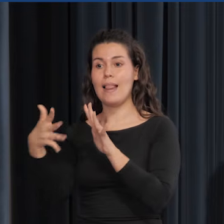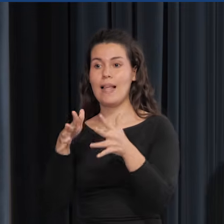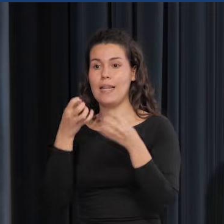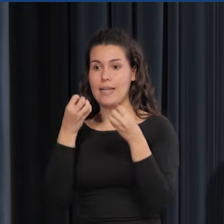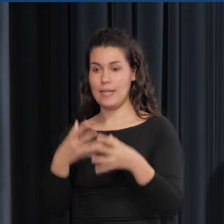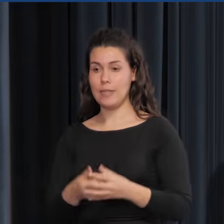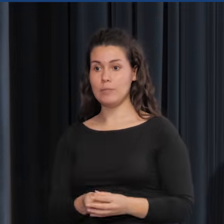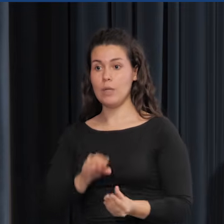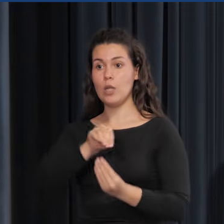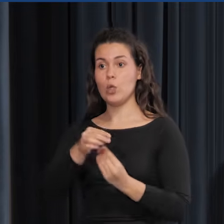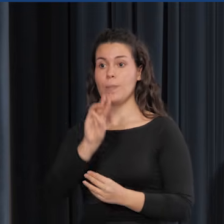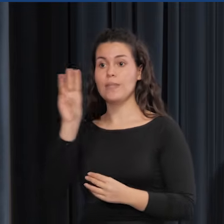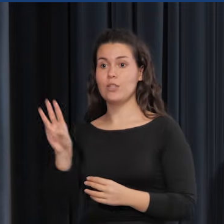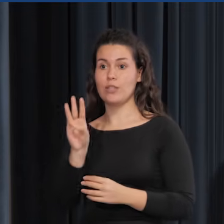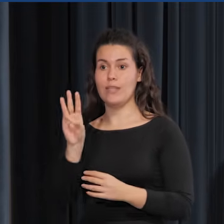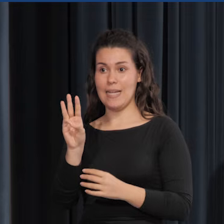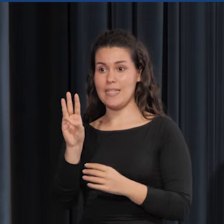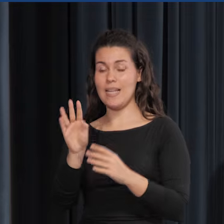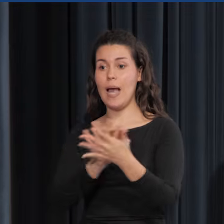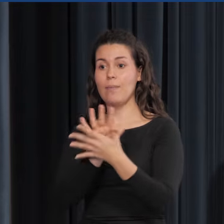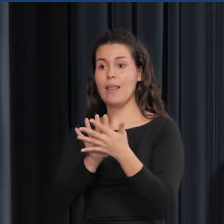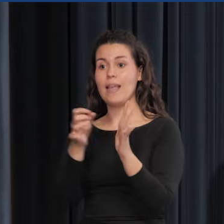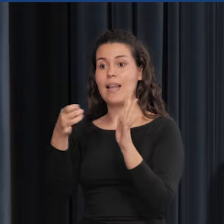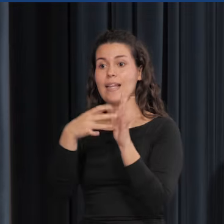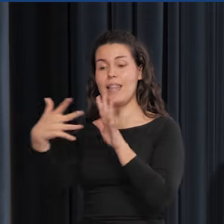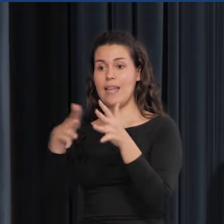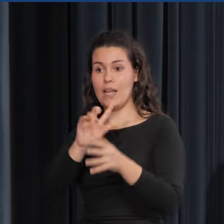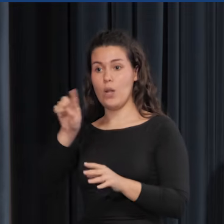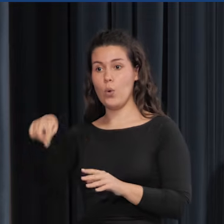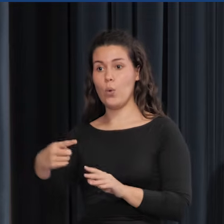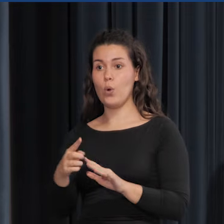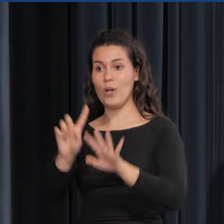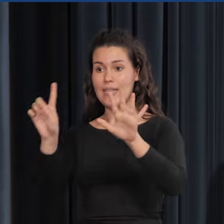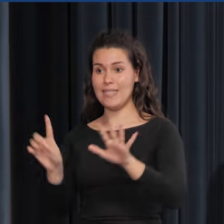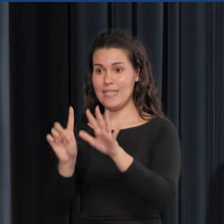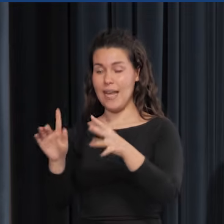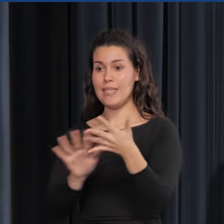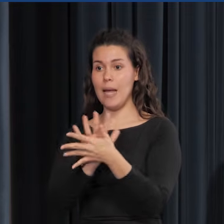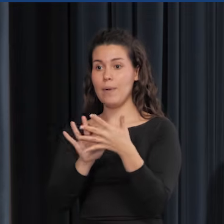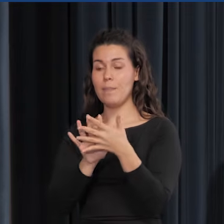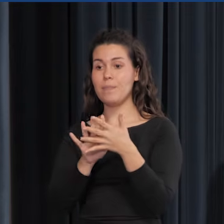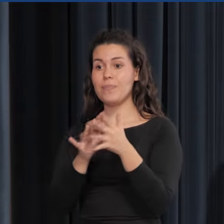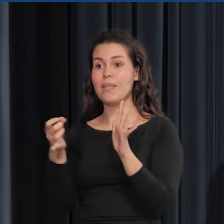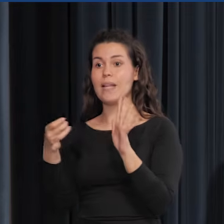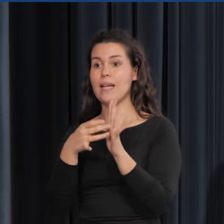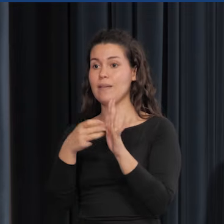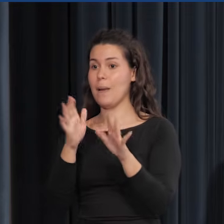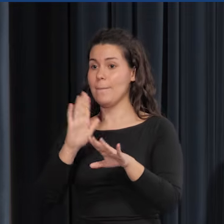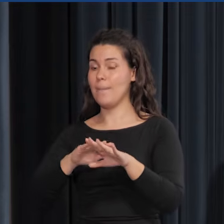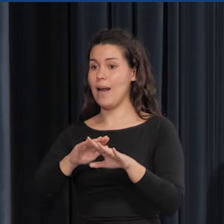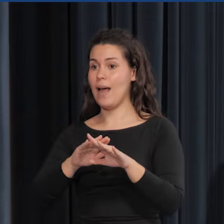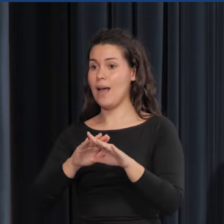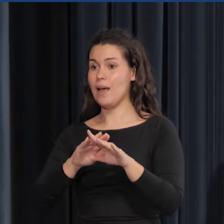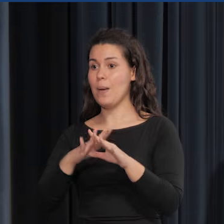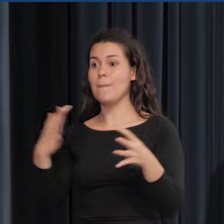el documento 3 relativo a la calidad del aire, luego está el 6 que es relativo a la calidad para evitar los riesgos del